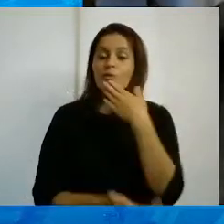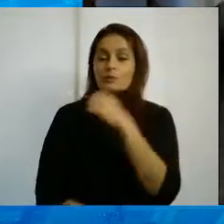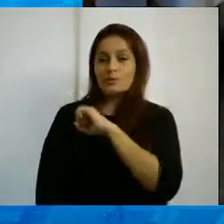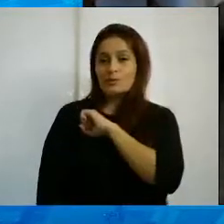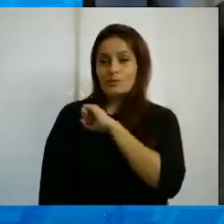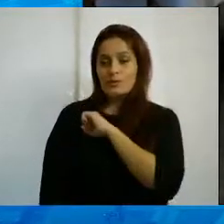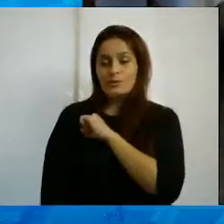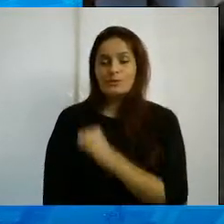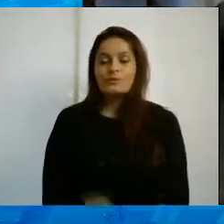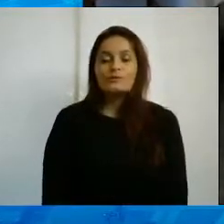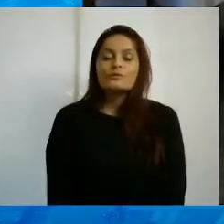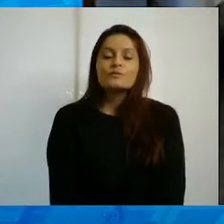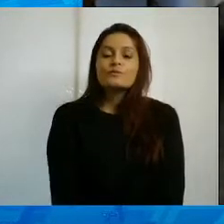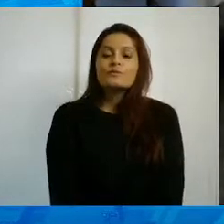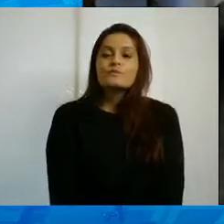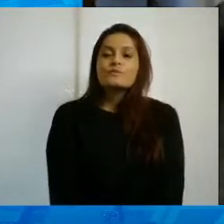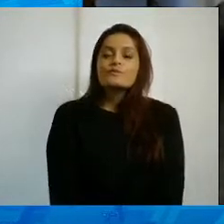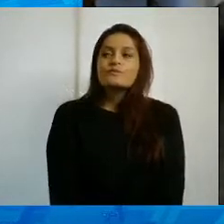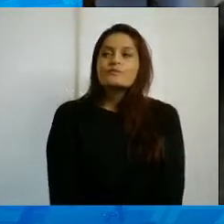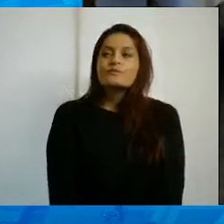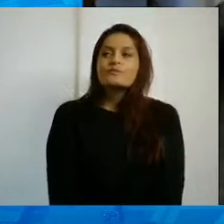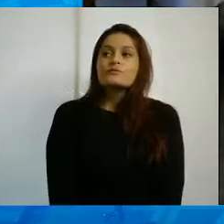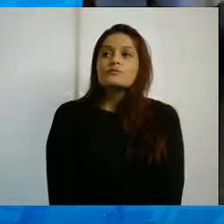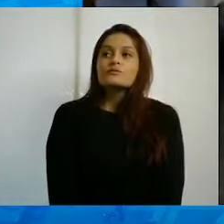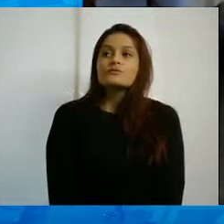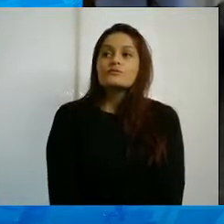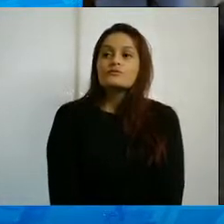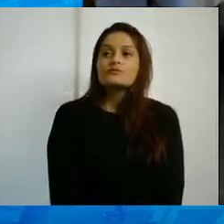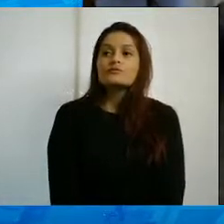la provincia. Respecto del tema de